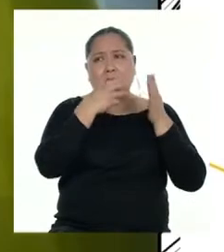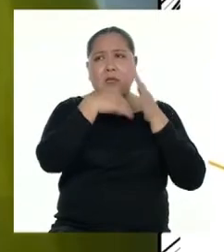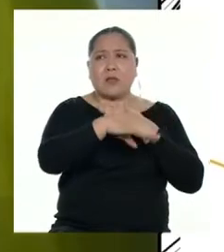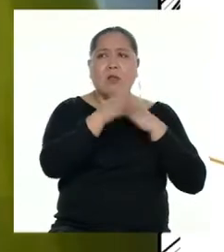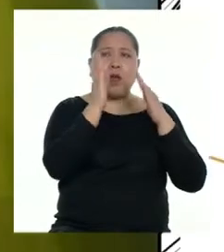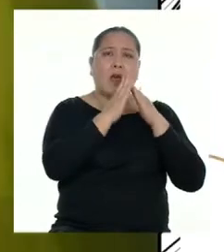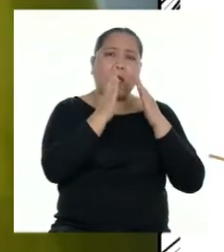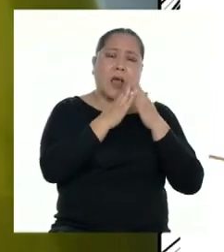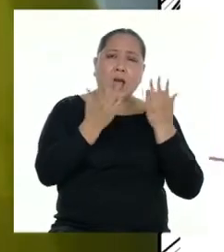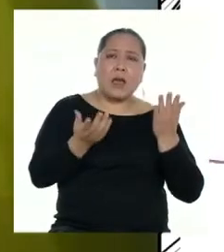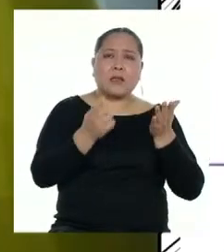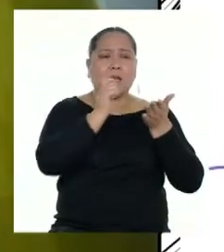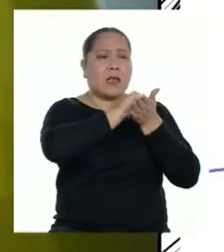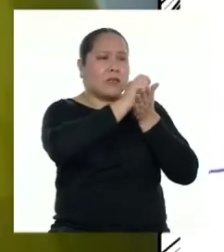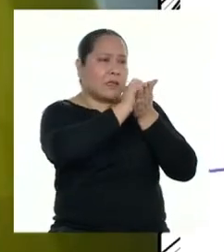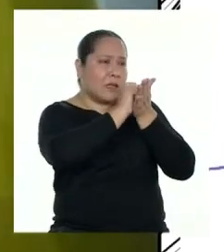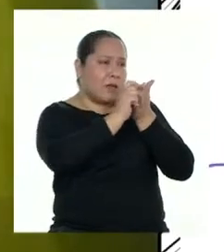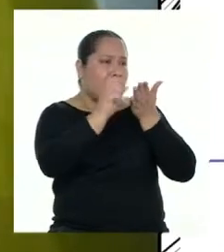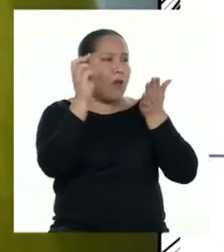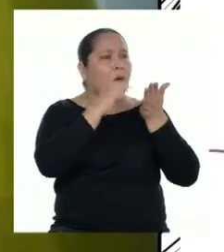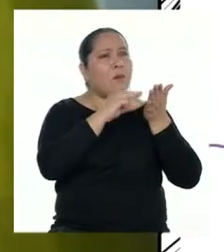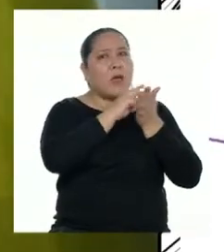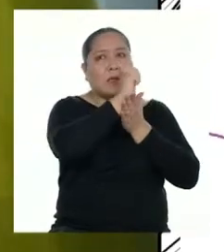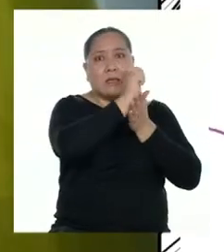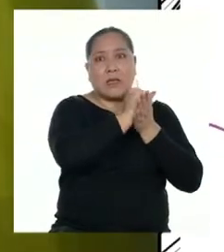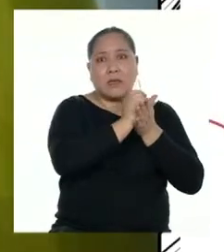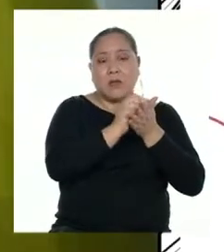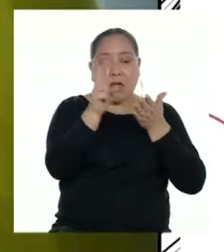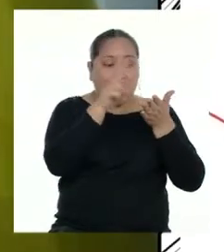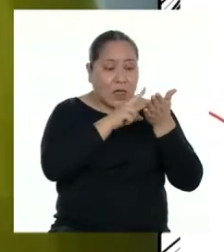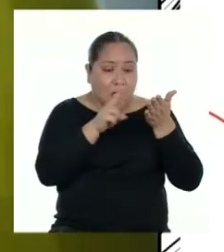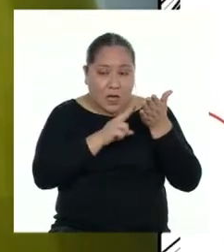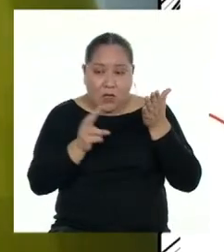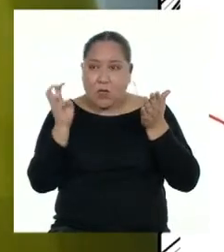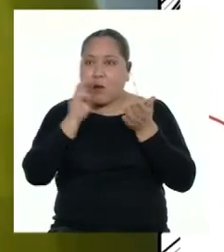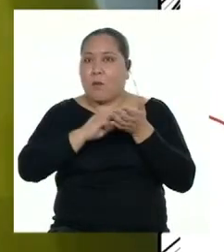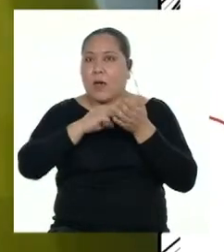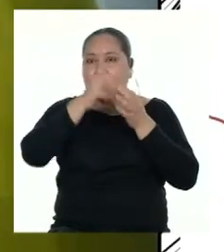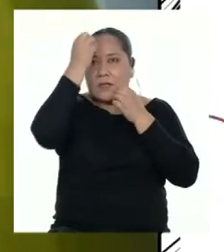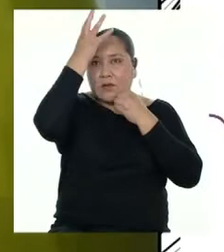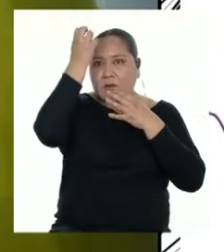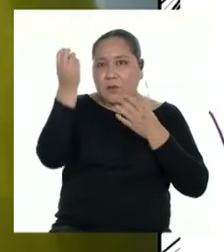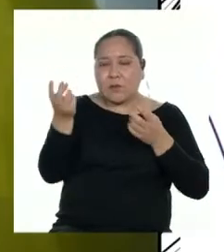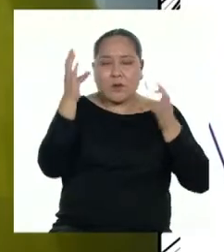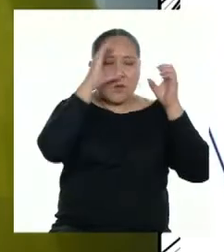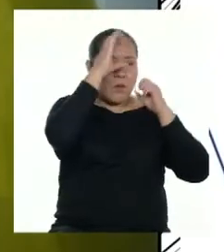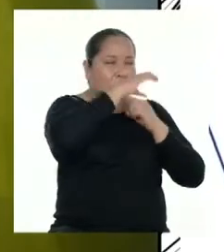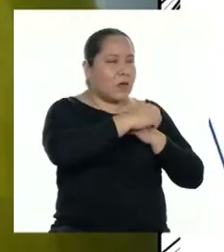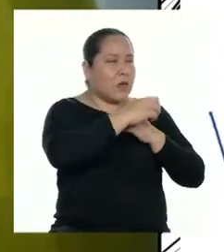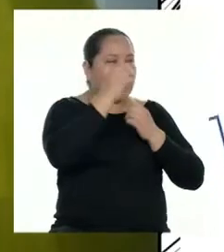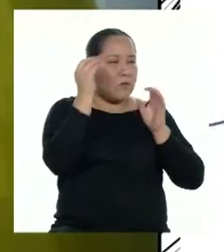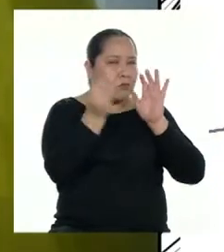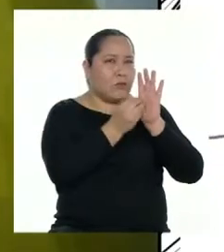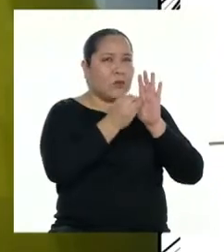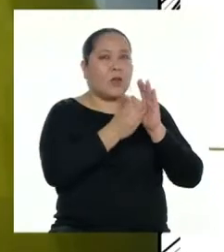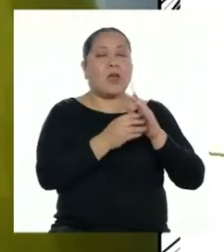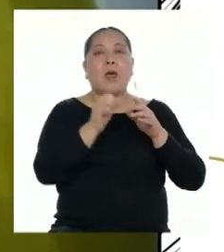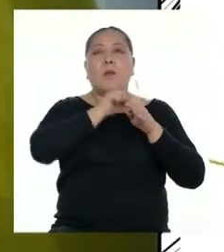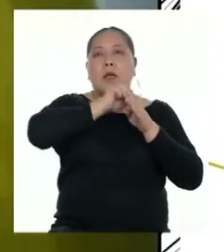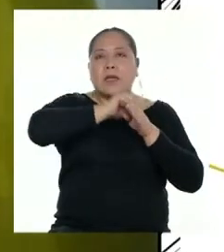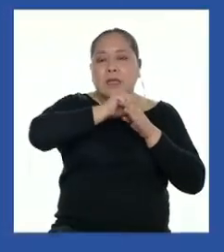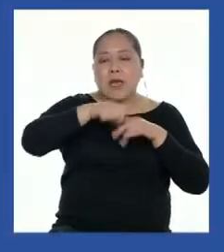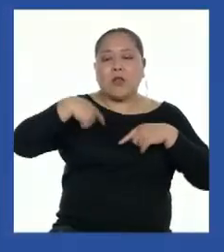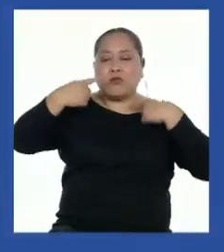casa, escribiendo más textos, leyendo más información para el contenido y ponerlo en práctica en mi